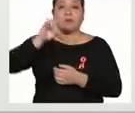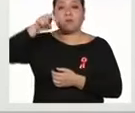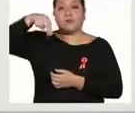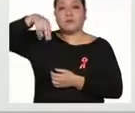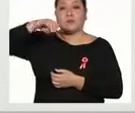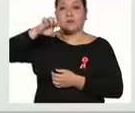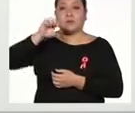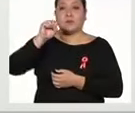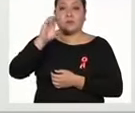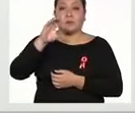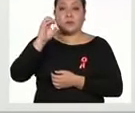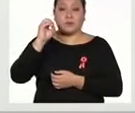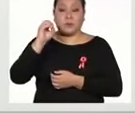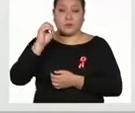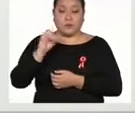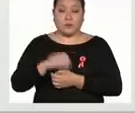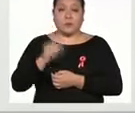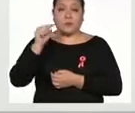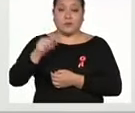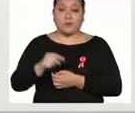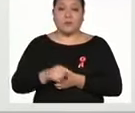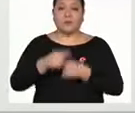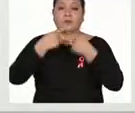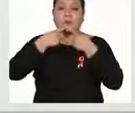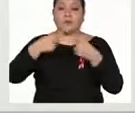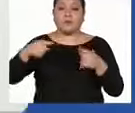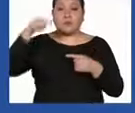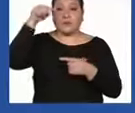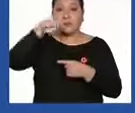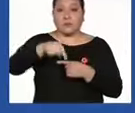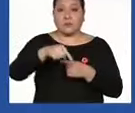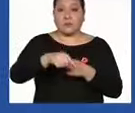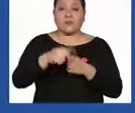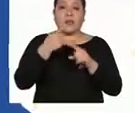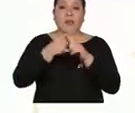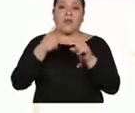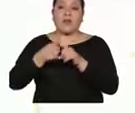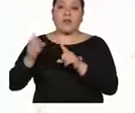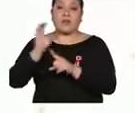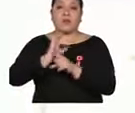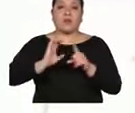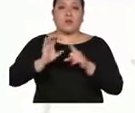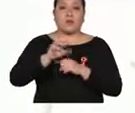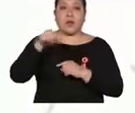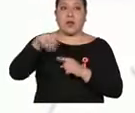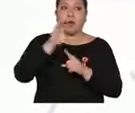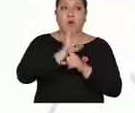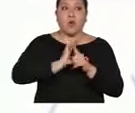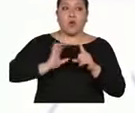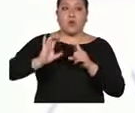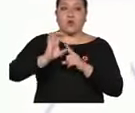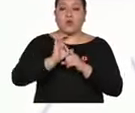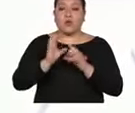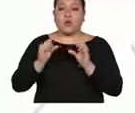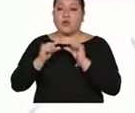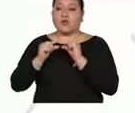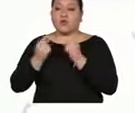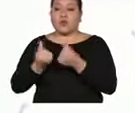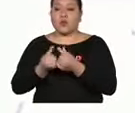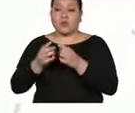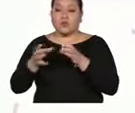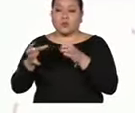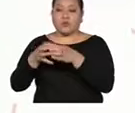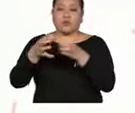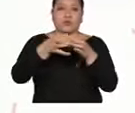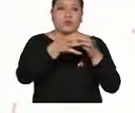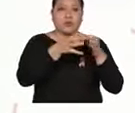UNESCO en su Declaración Universal sobre la Diversidad Cultural. La cultura es el conjunto de los